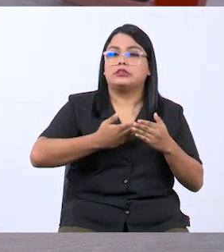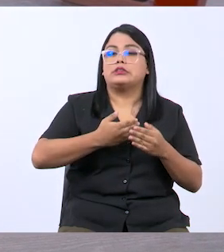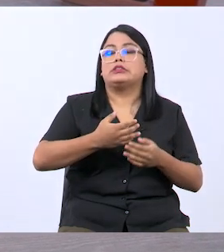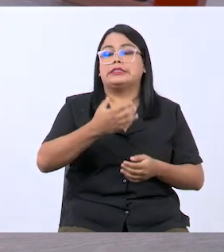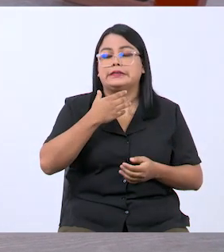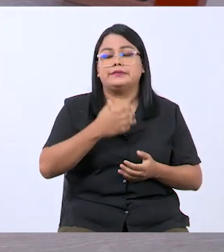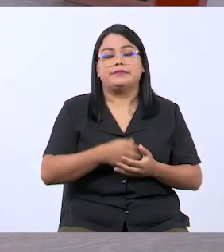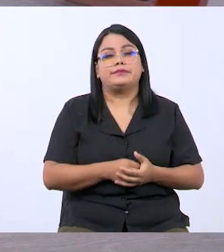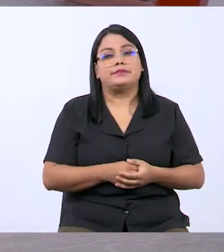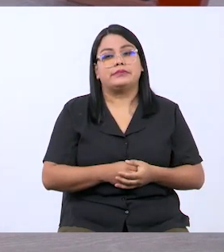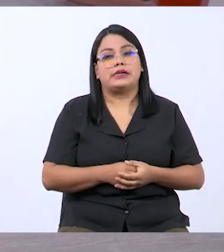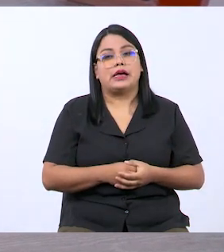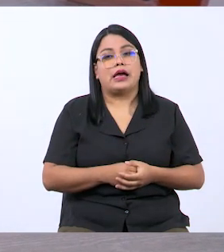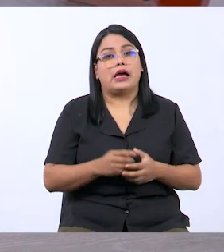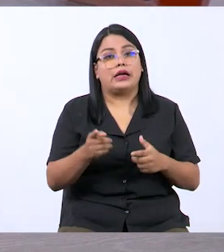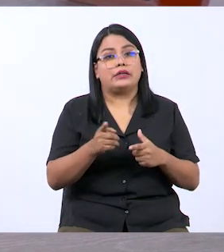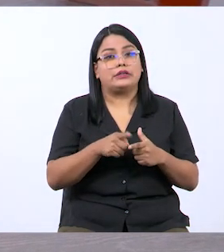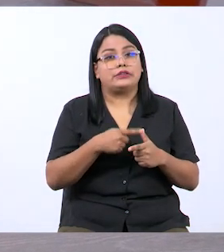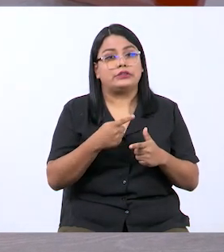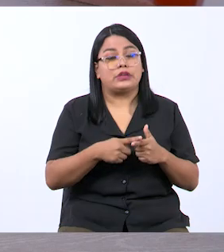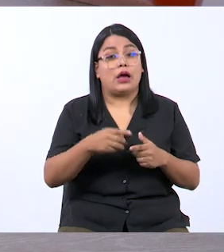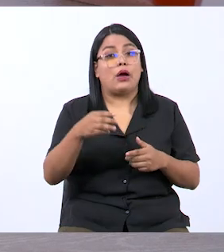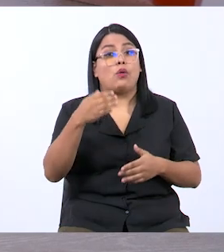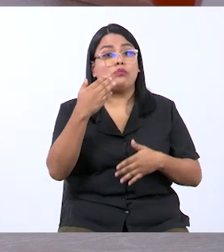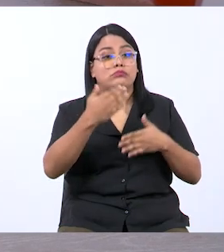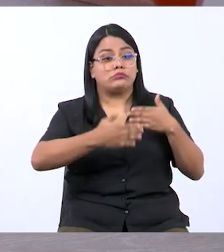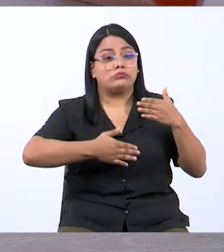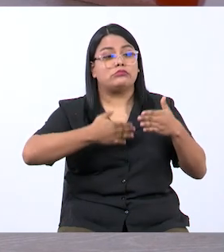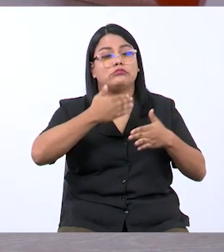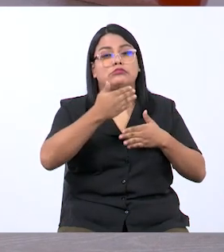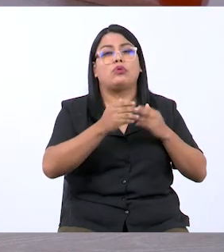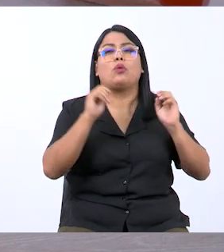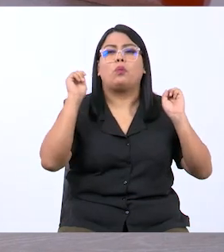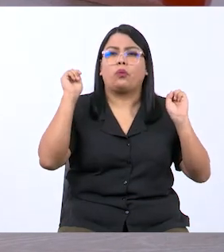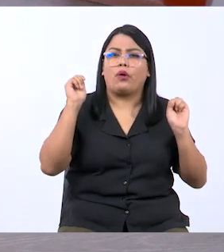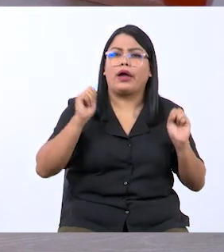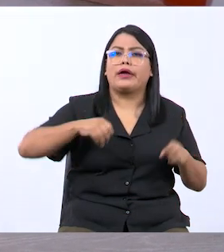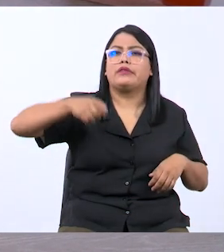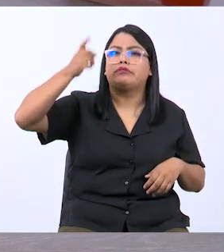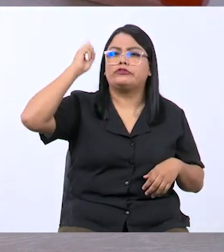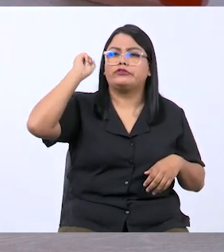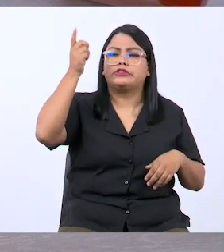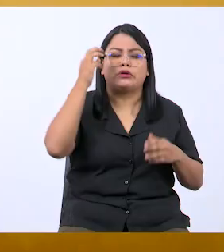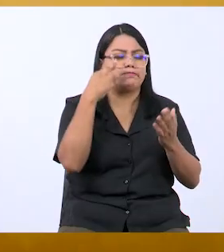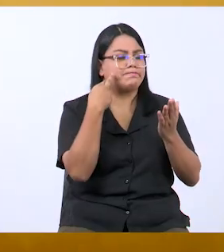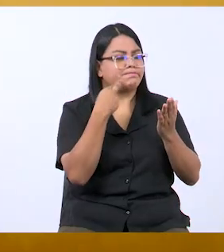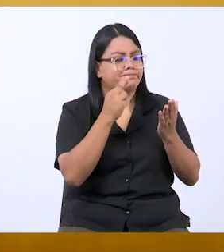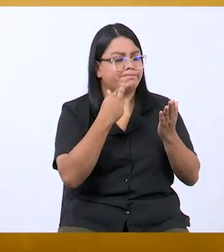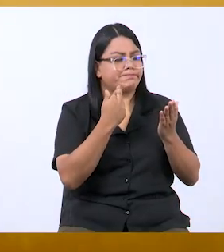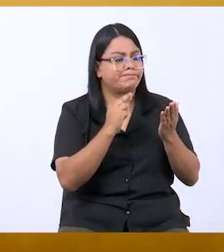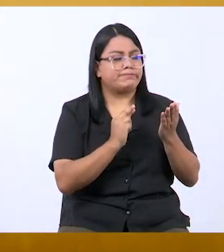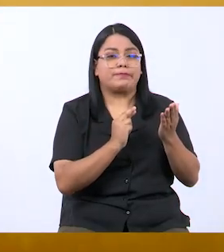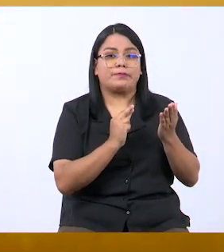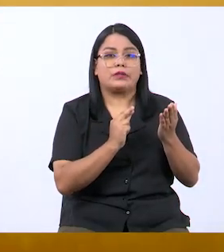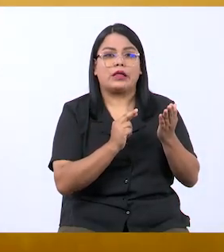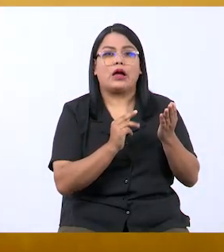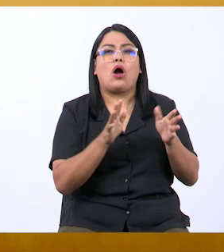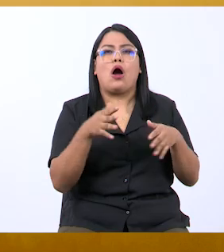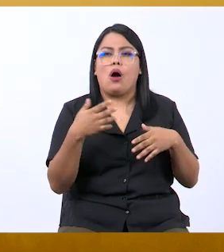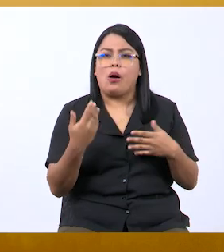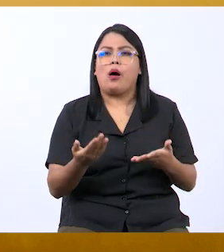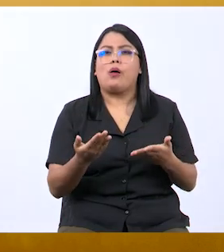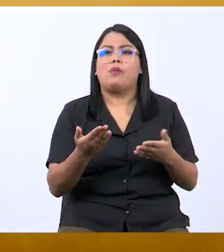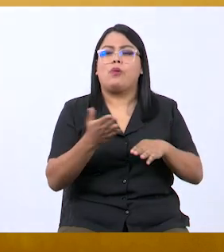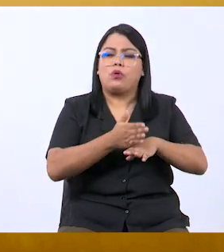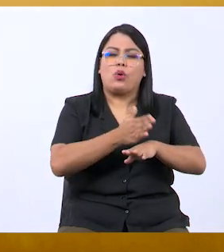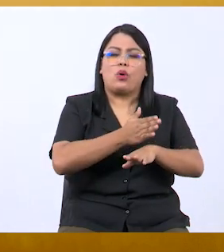ordenado. Así es, y precisamente por eso se llama proceso, porque va permitiendo al profesor verificar cómo se van a